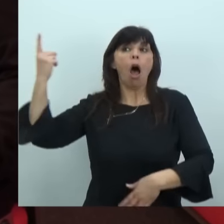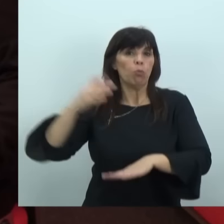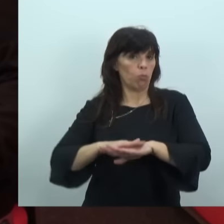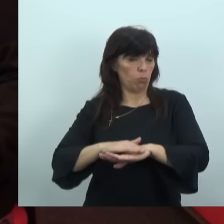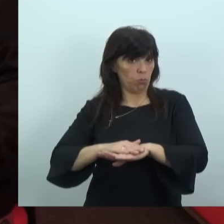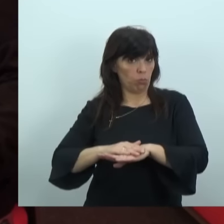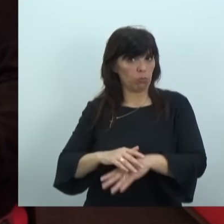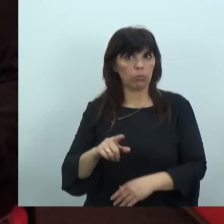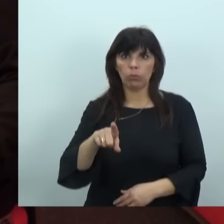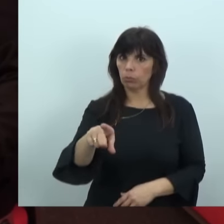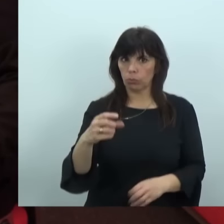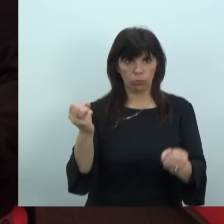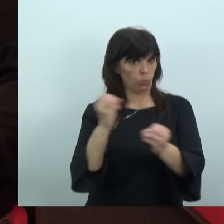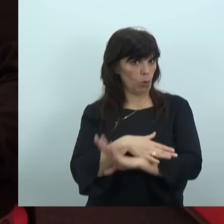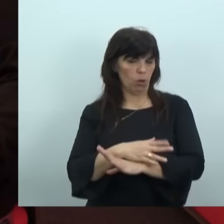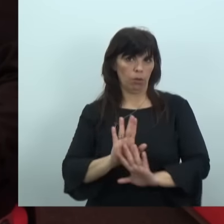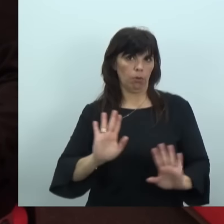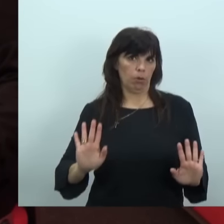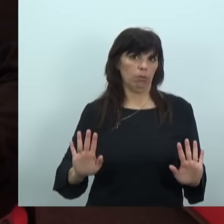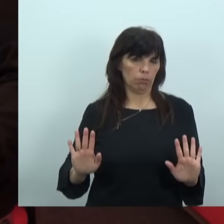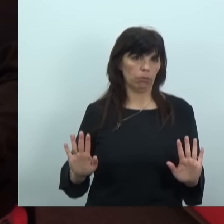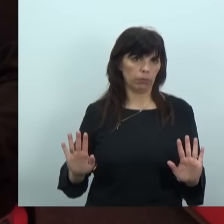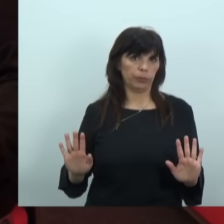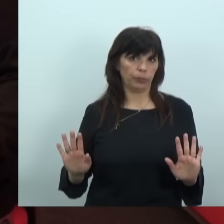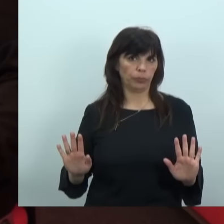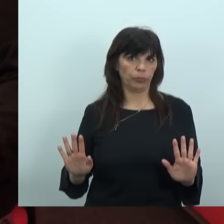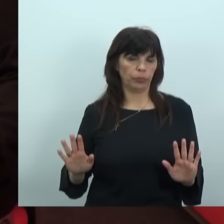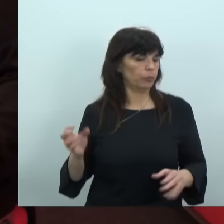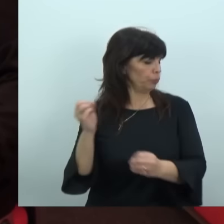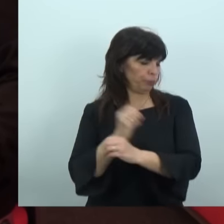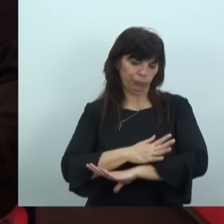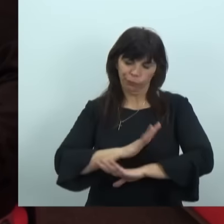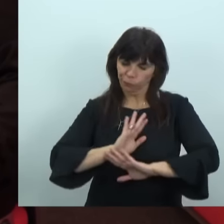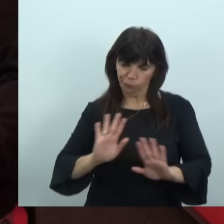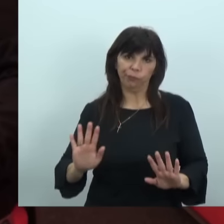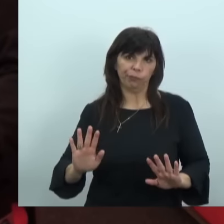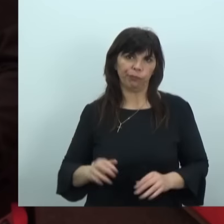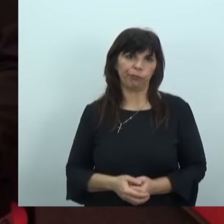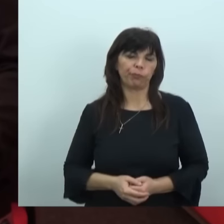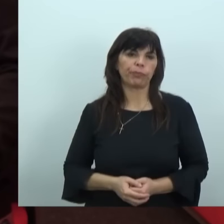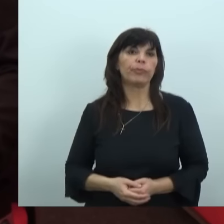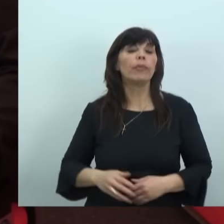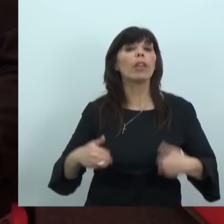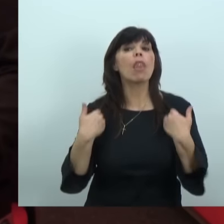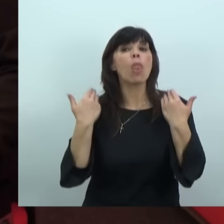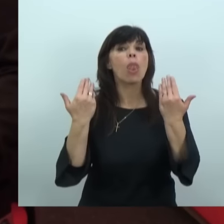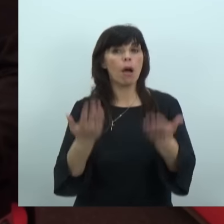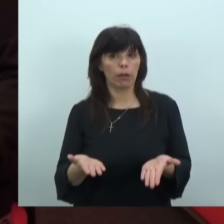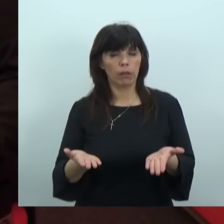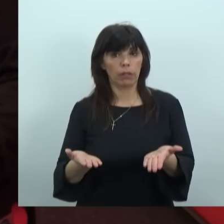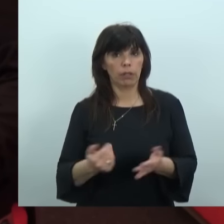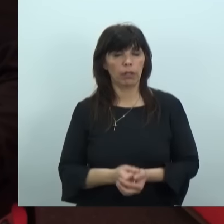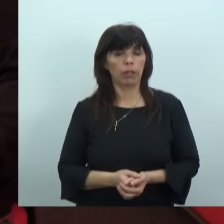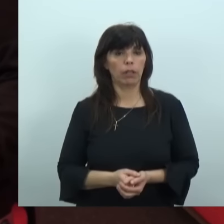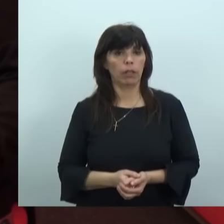Estás equivocado, muy equivocado. Muy equivocado. La gracia no es